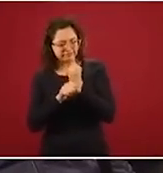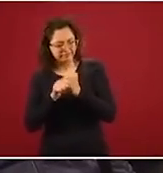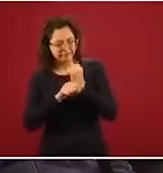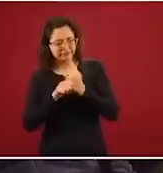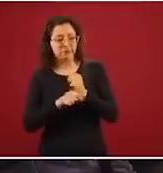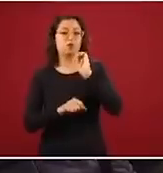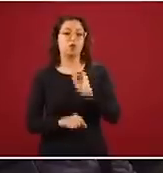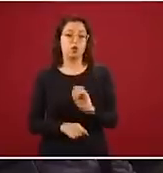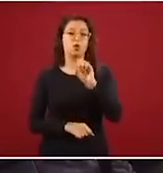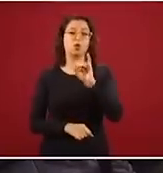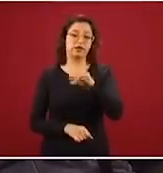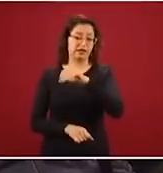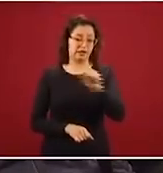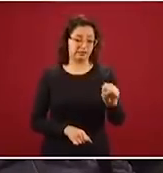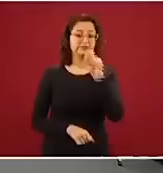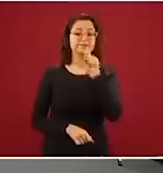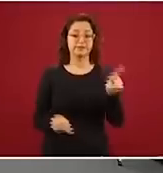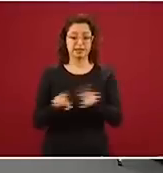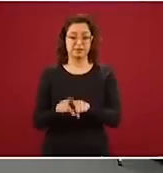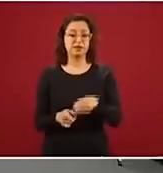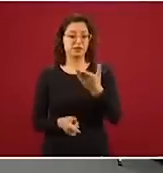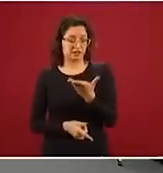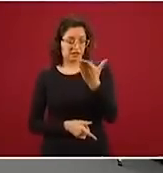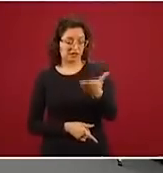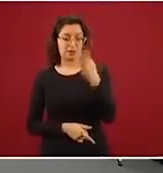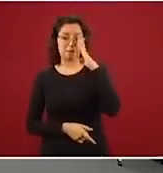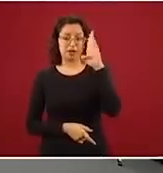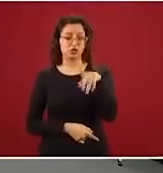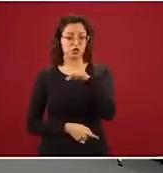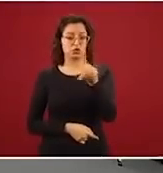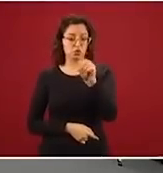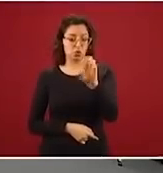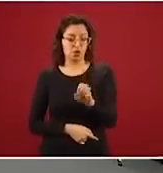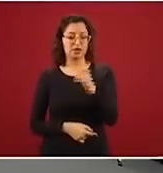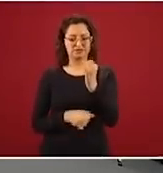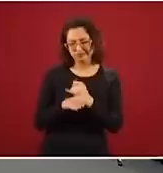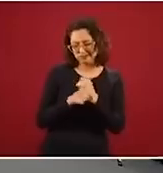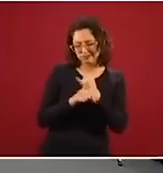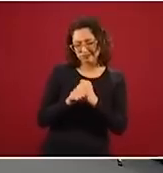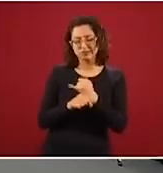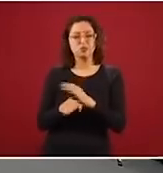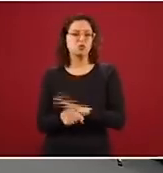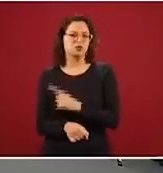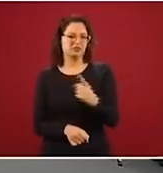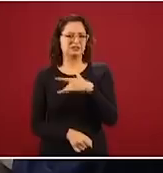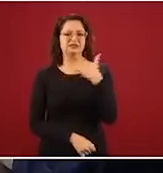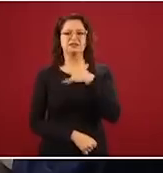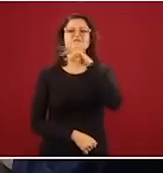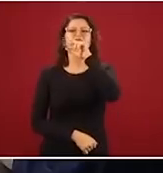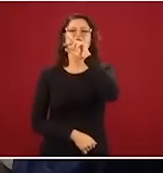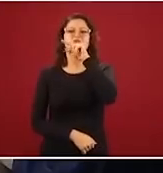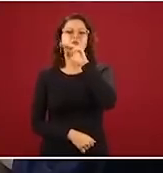el Seguro Social también se investigue por parte del maestro Zoé Robledo a esta persona. Hay preocupación en ese sentido, que todo el